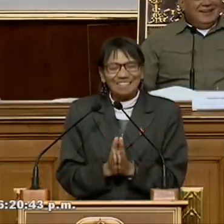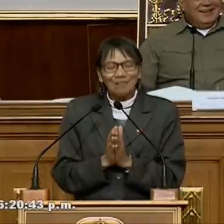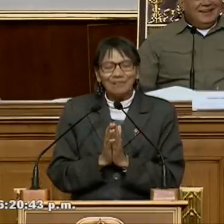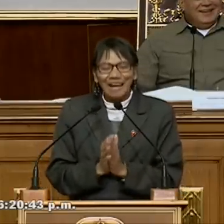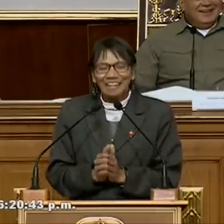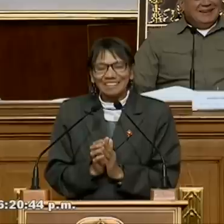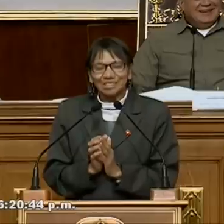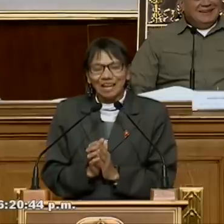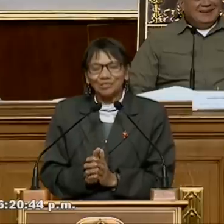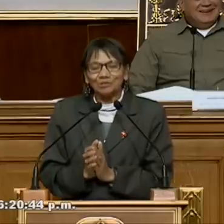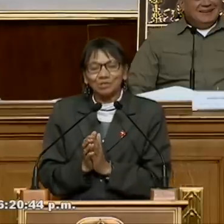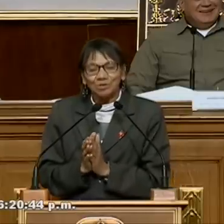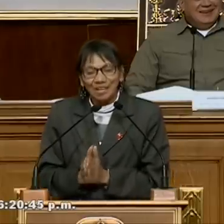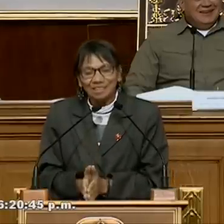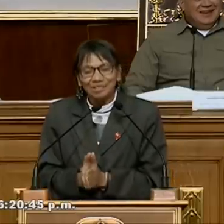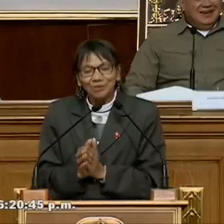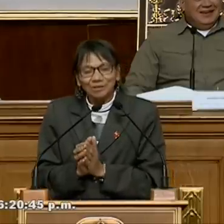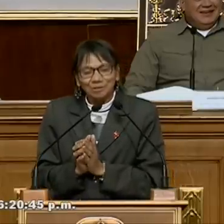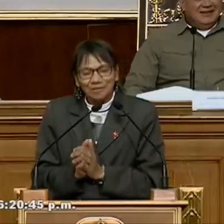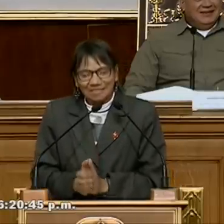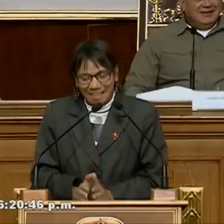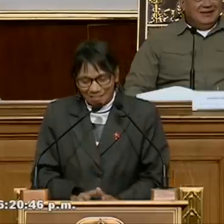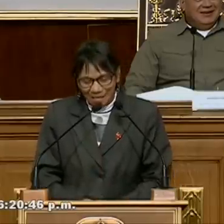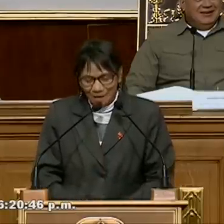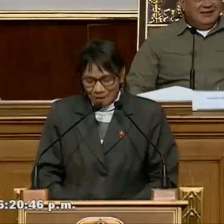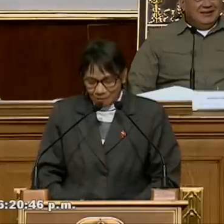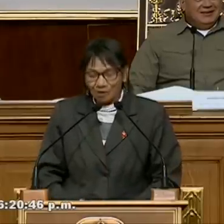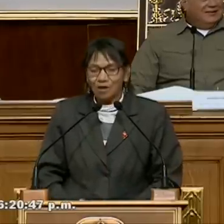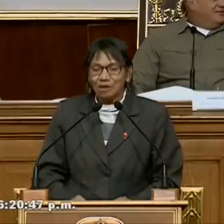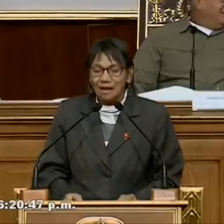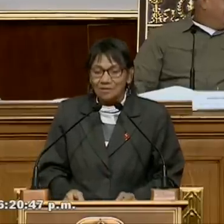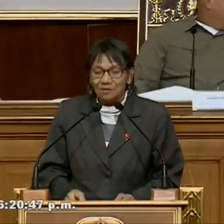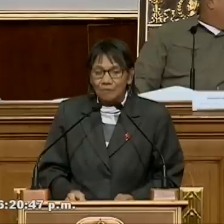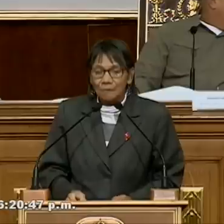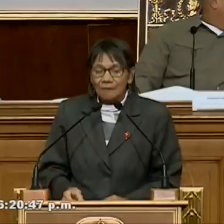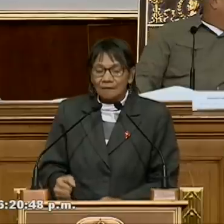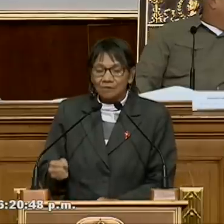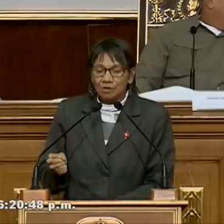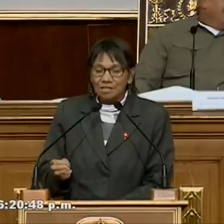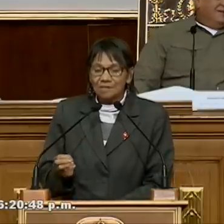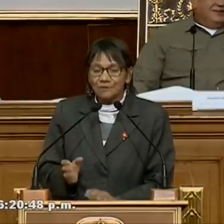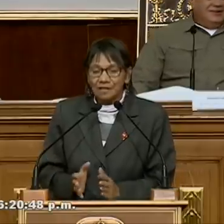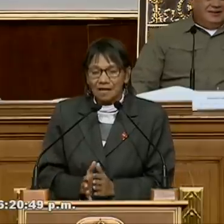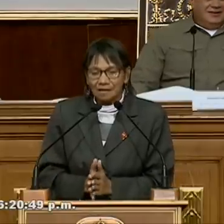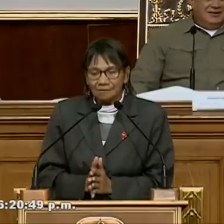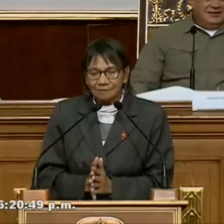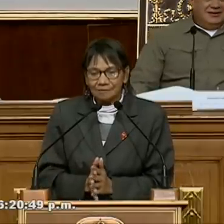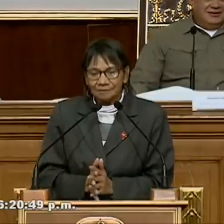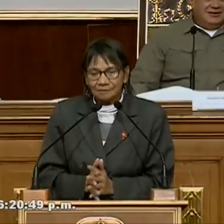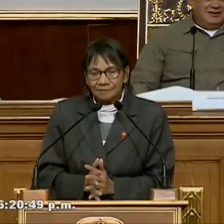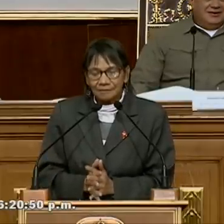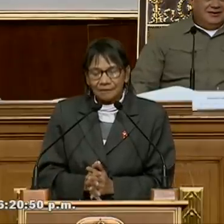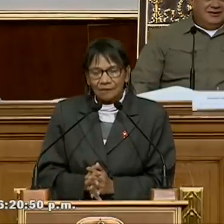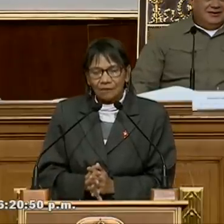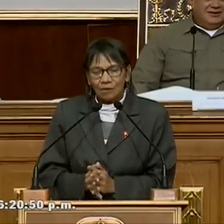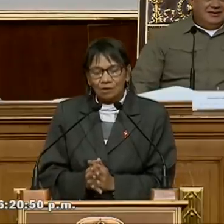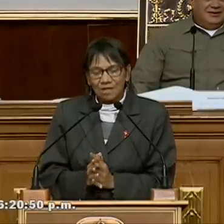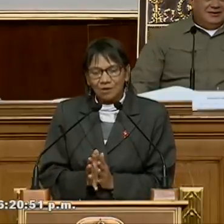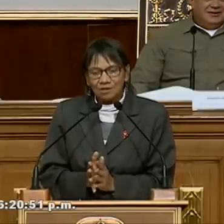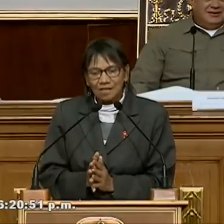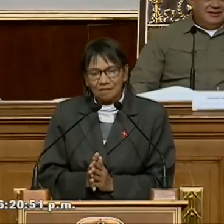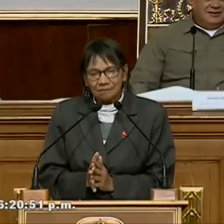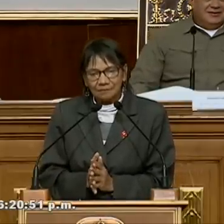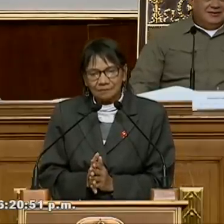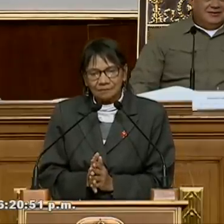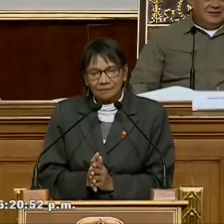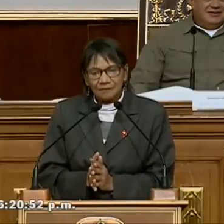la Asamblea Nacional Constituyente, nuestro presidente Diosdado Cabello, no significa otra